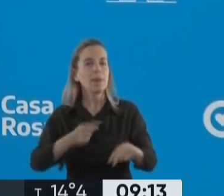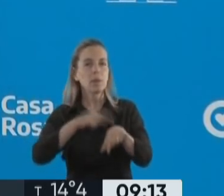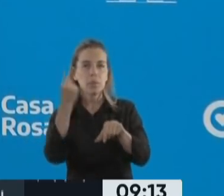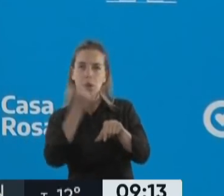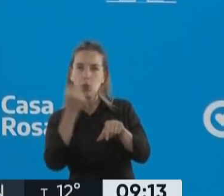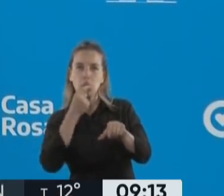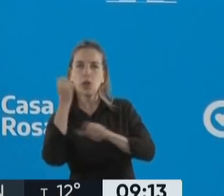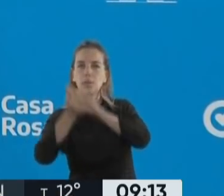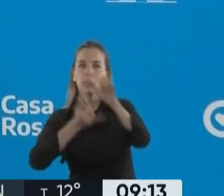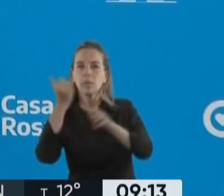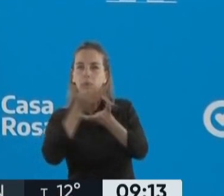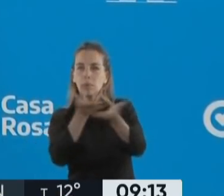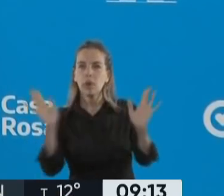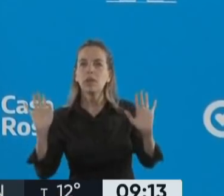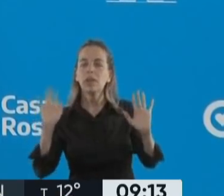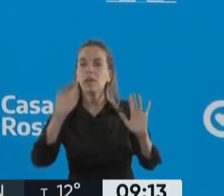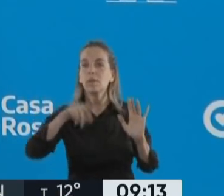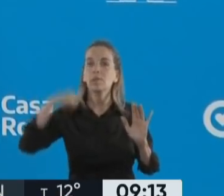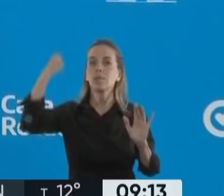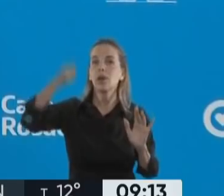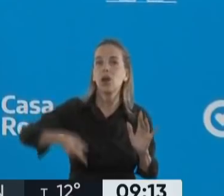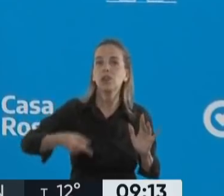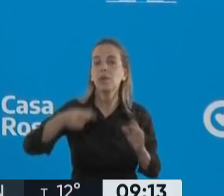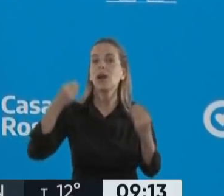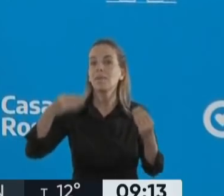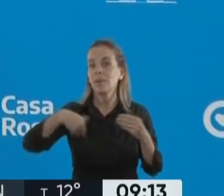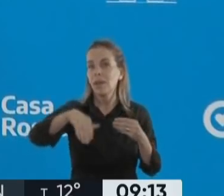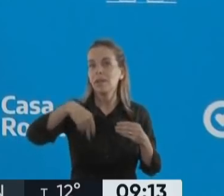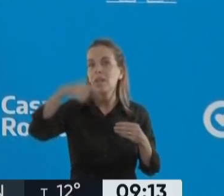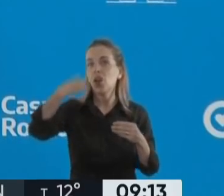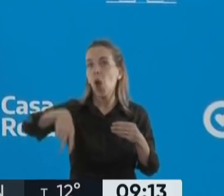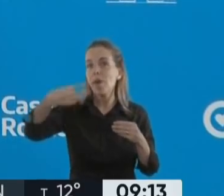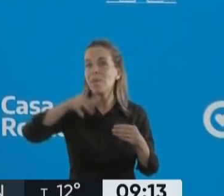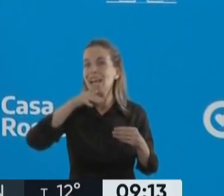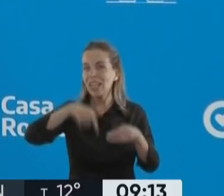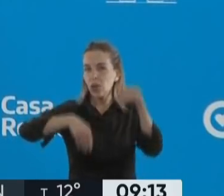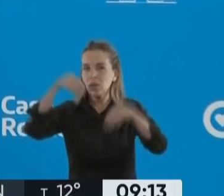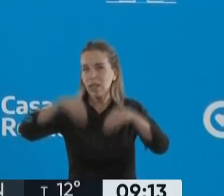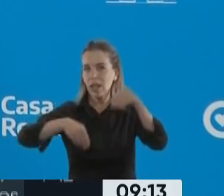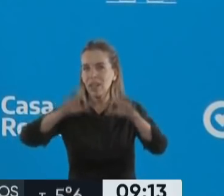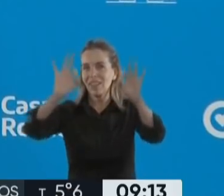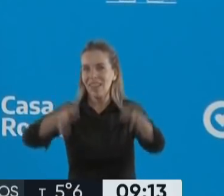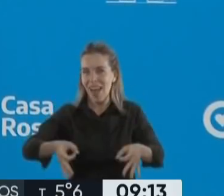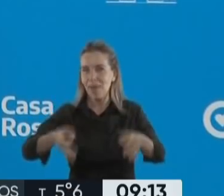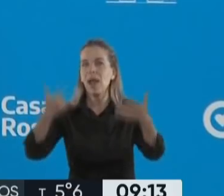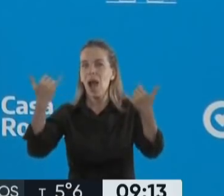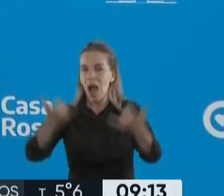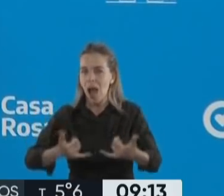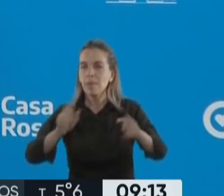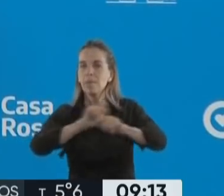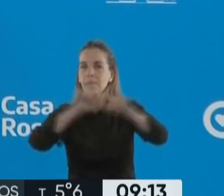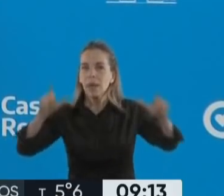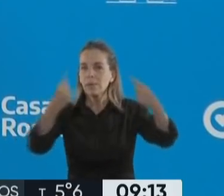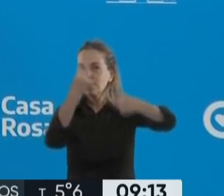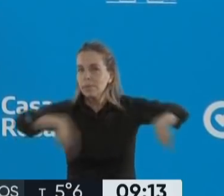para hablar con ustedes de las próximas elecciones, que van a ser el otro domingo, ustedes ya saben. A través de las diferentes plataformas del gobierno y